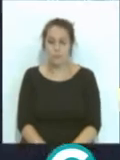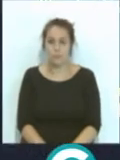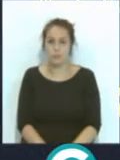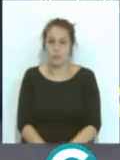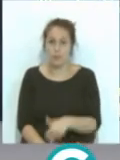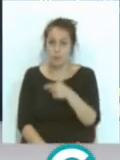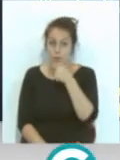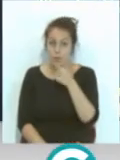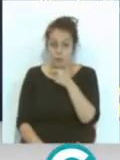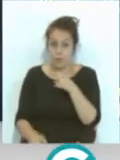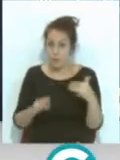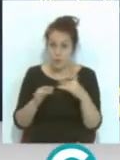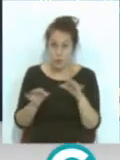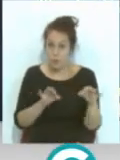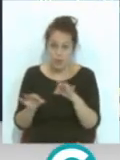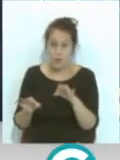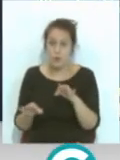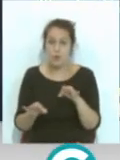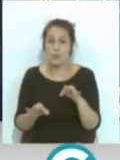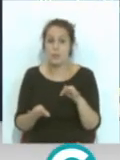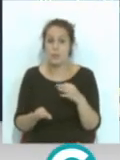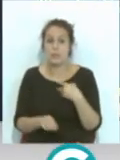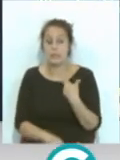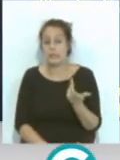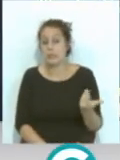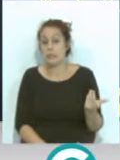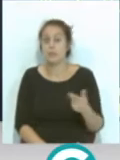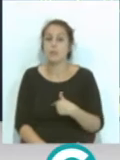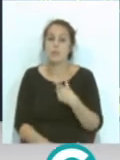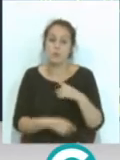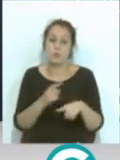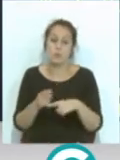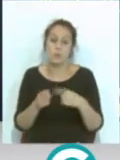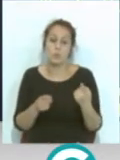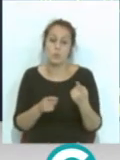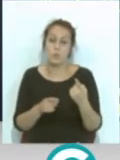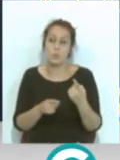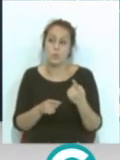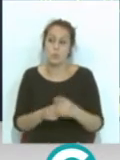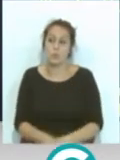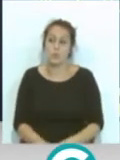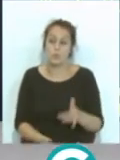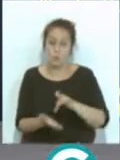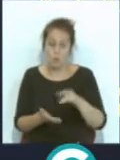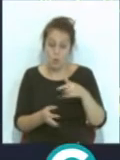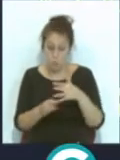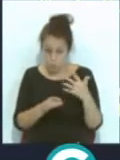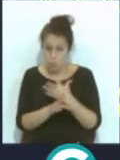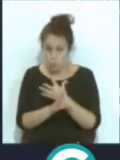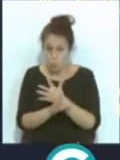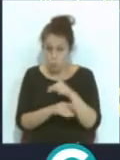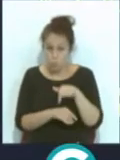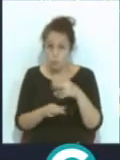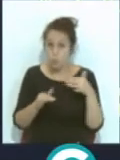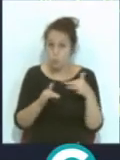no es fácil preparar un partido después de haber jugado uno hace dos y después de jugar, y cuando juguemos este jugaremos otro